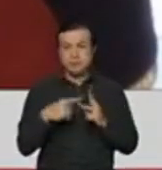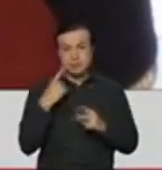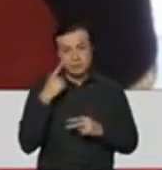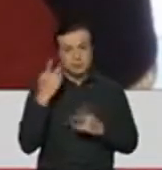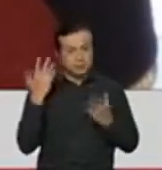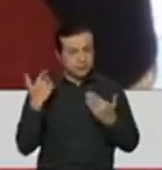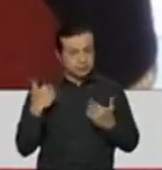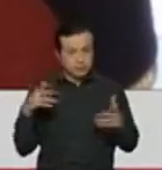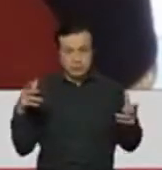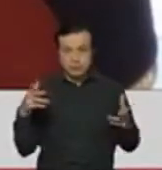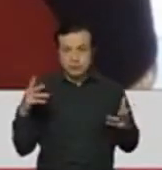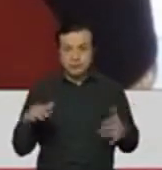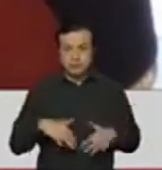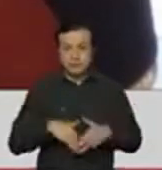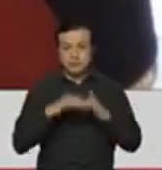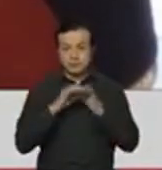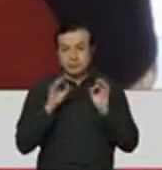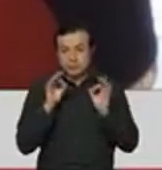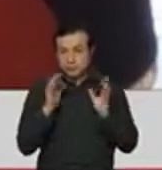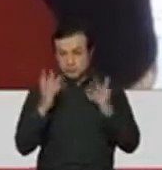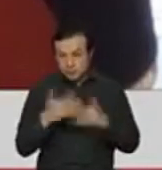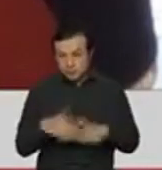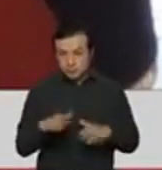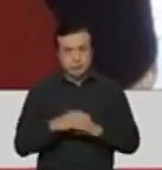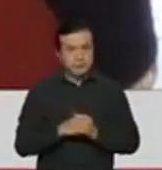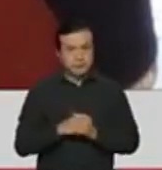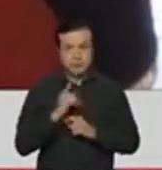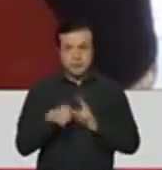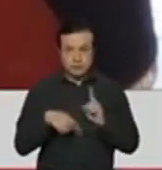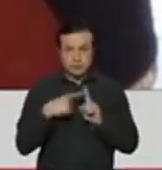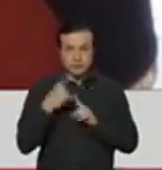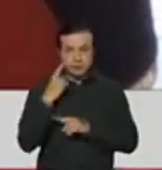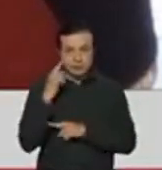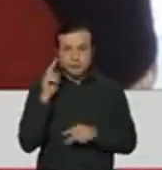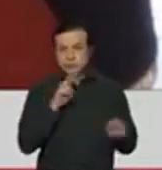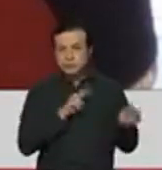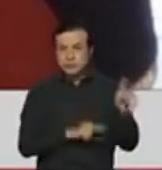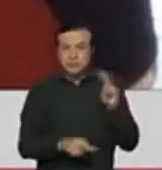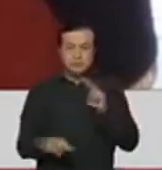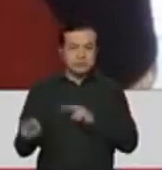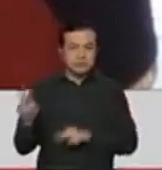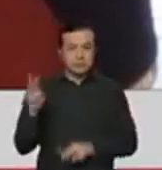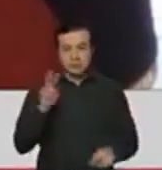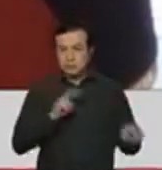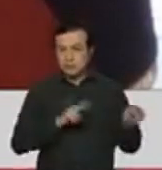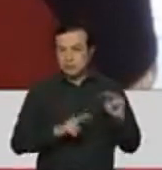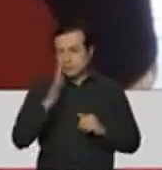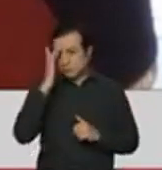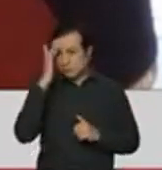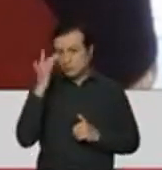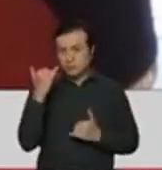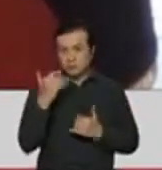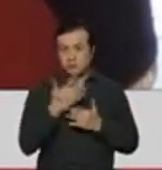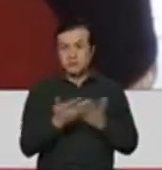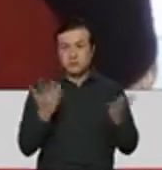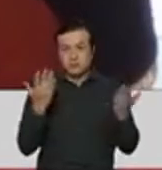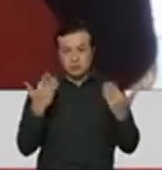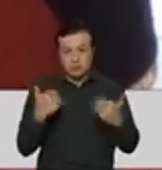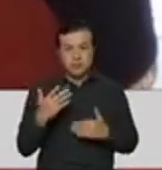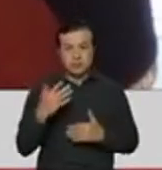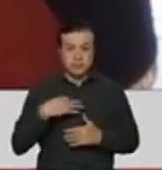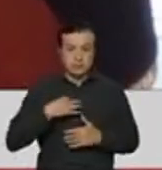estamos no solo reactivándolos, estamos analizándolos también. Porque yo en esto, si